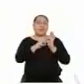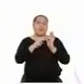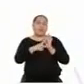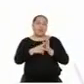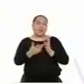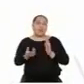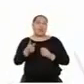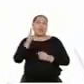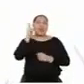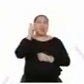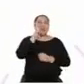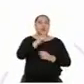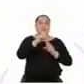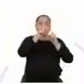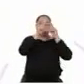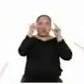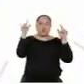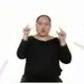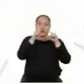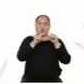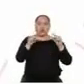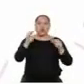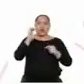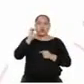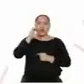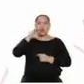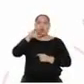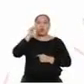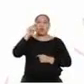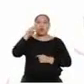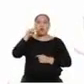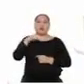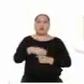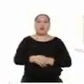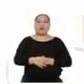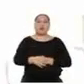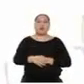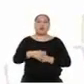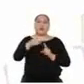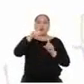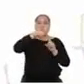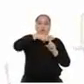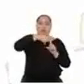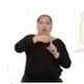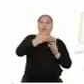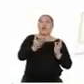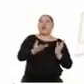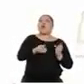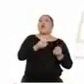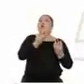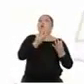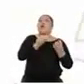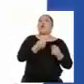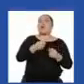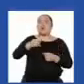formaron justamente dos ecuaciones con dos incógnitas, T y M.